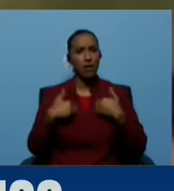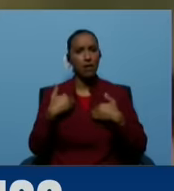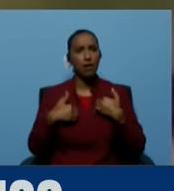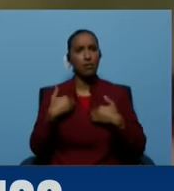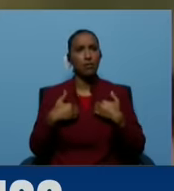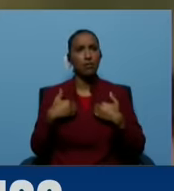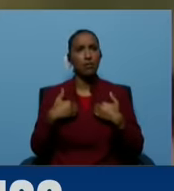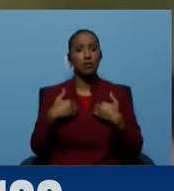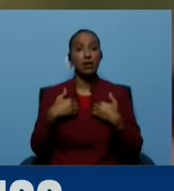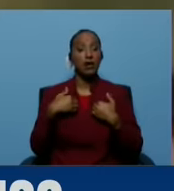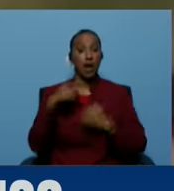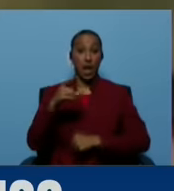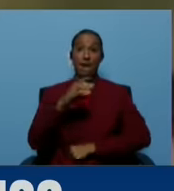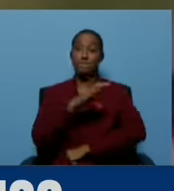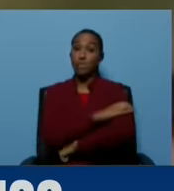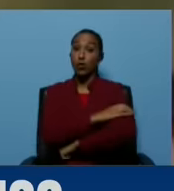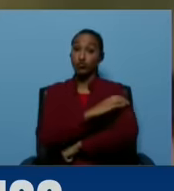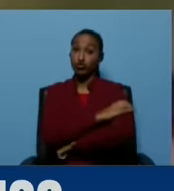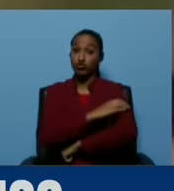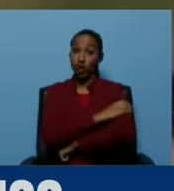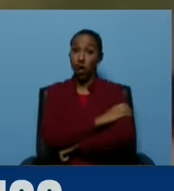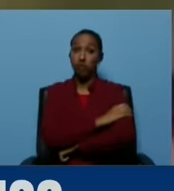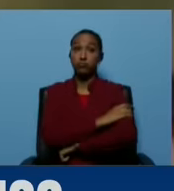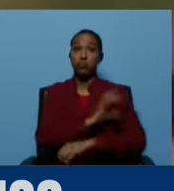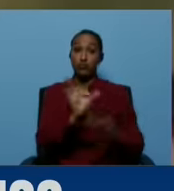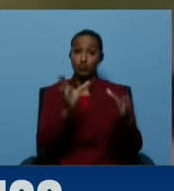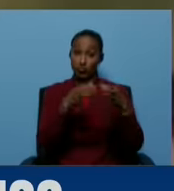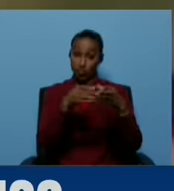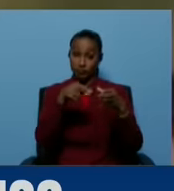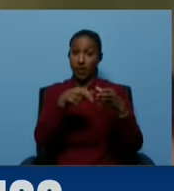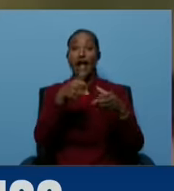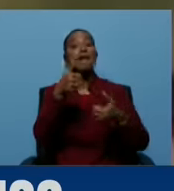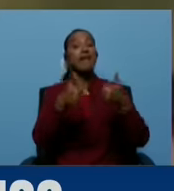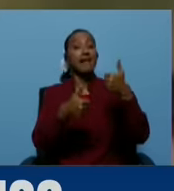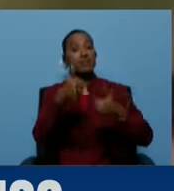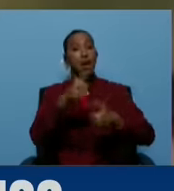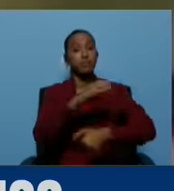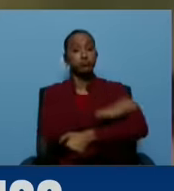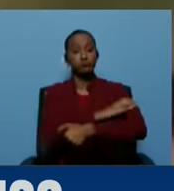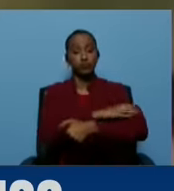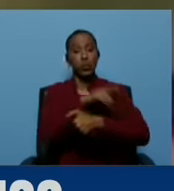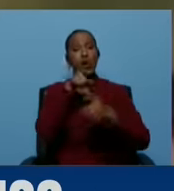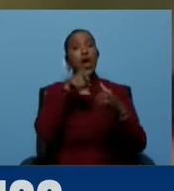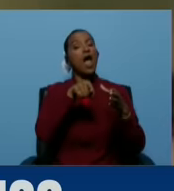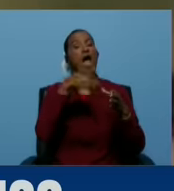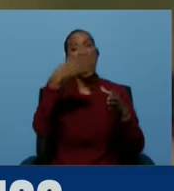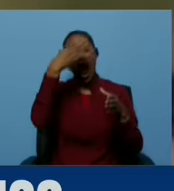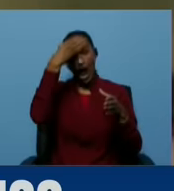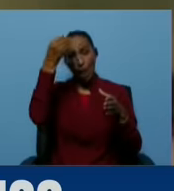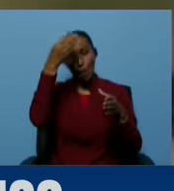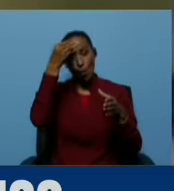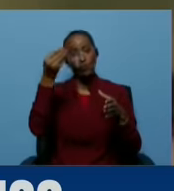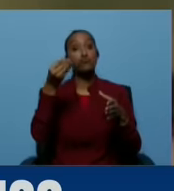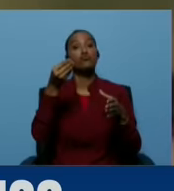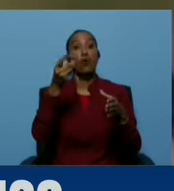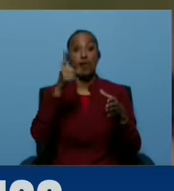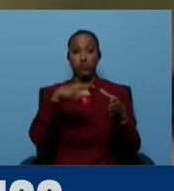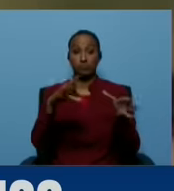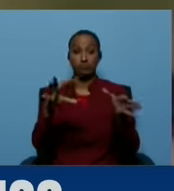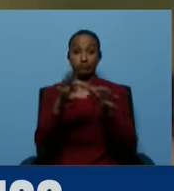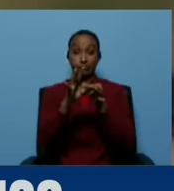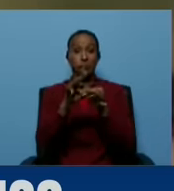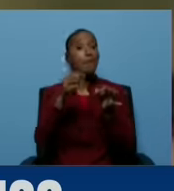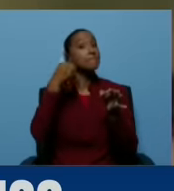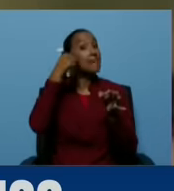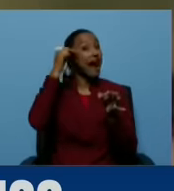la ultraderecha, el candidato de la ultraderecha, González Urrutia, su cómplice, María Corina